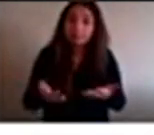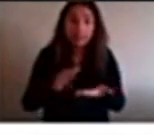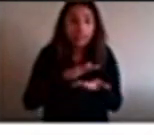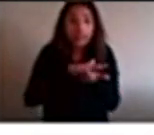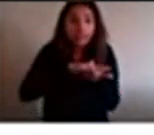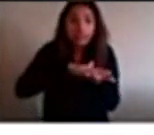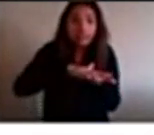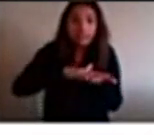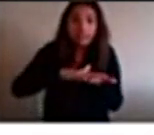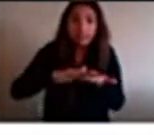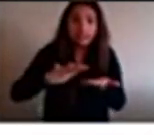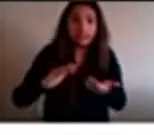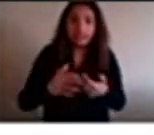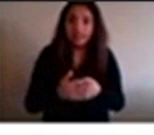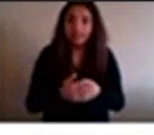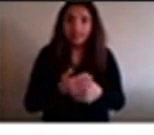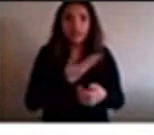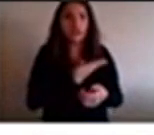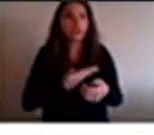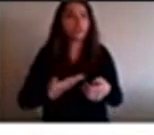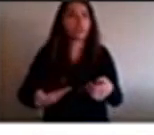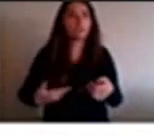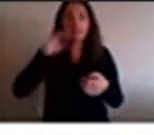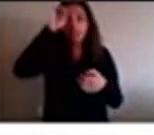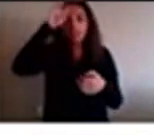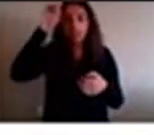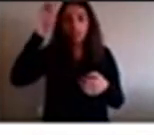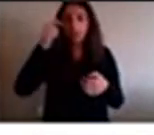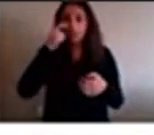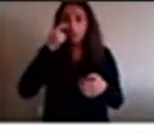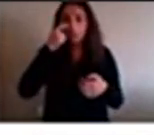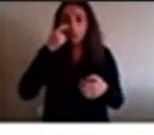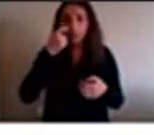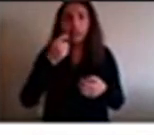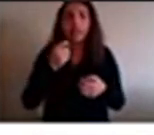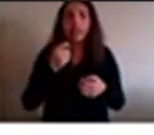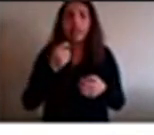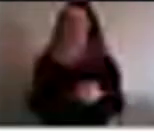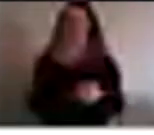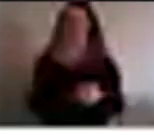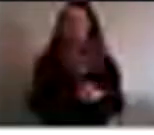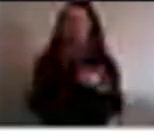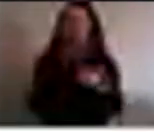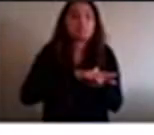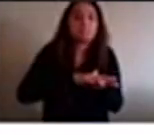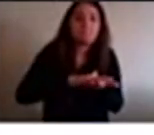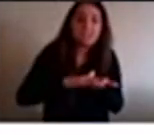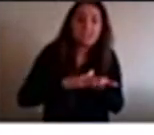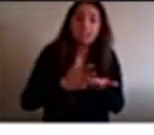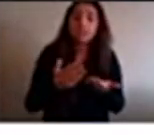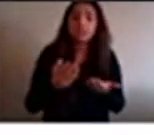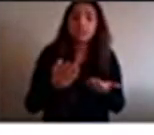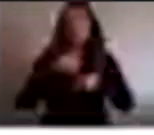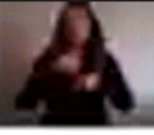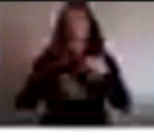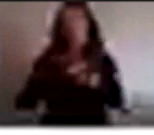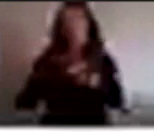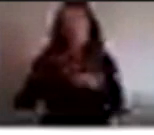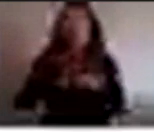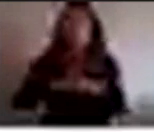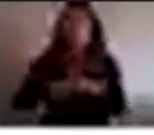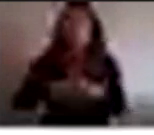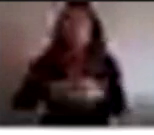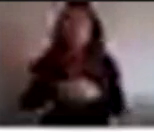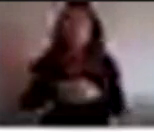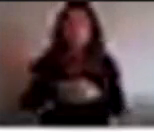nacional tiene el centro de relevo también de una app poder tener interlengua